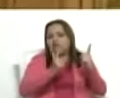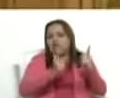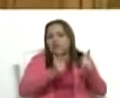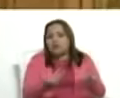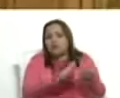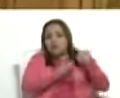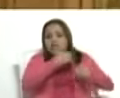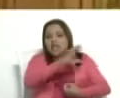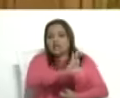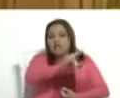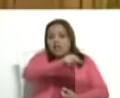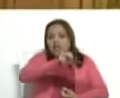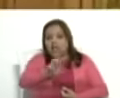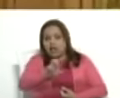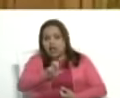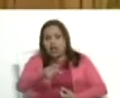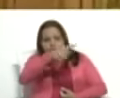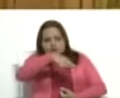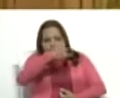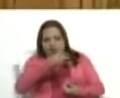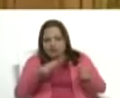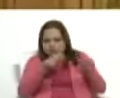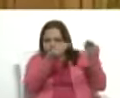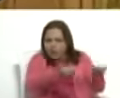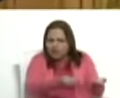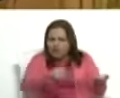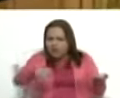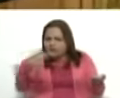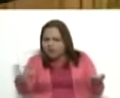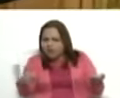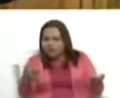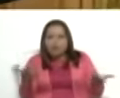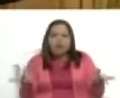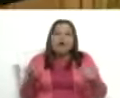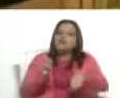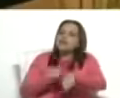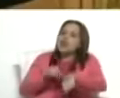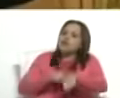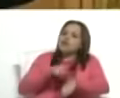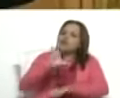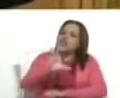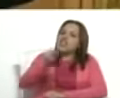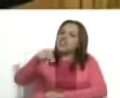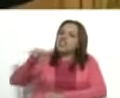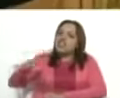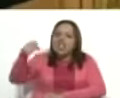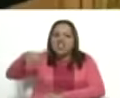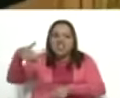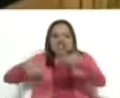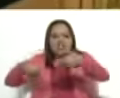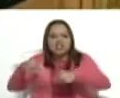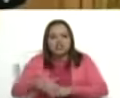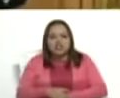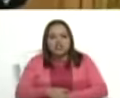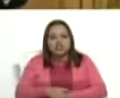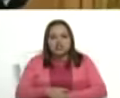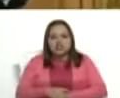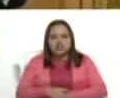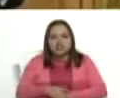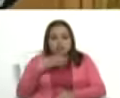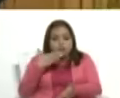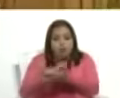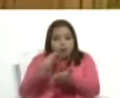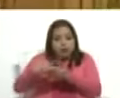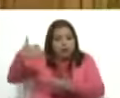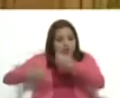CNE, y usted va y la presenta, ¿cuáles fueron los laxos que estableció el CNE para estas elecciones? Para las